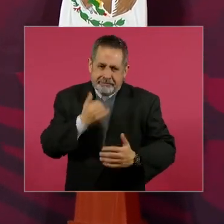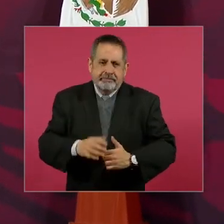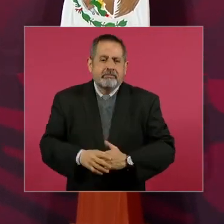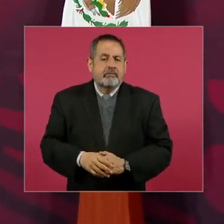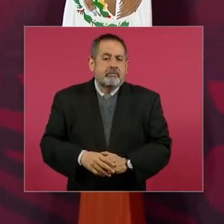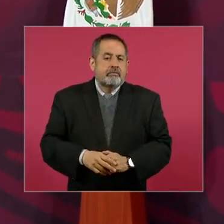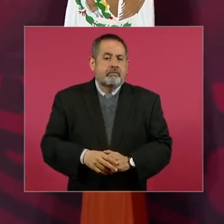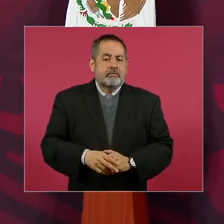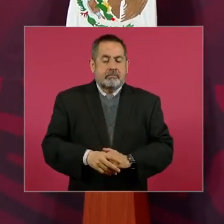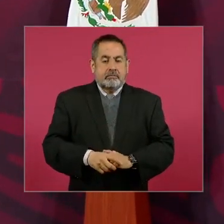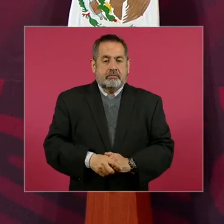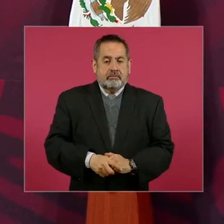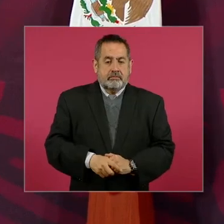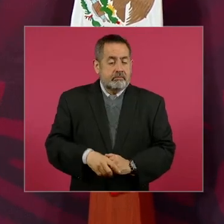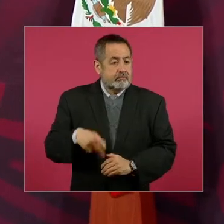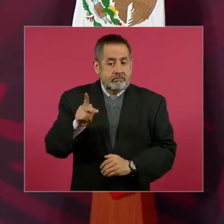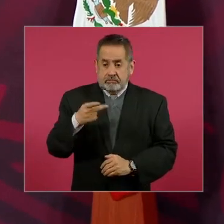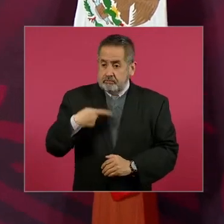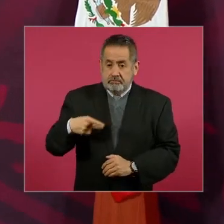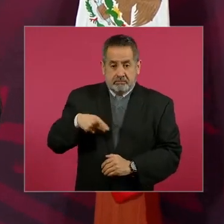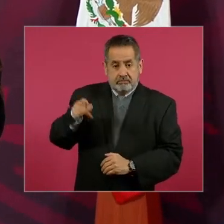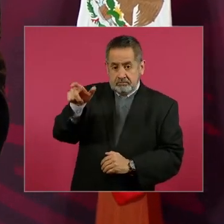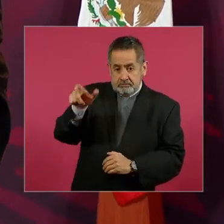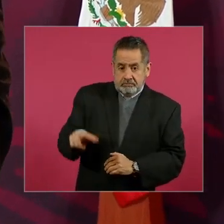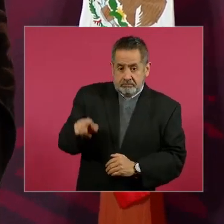pero él es una persona